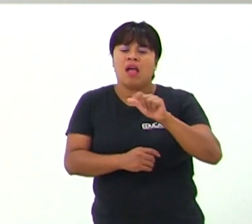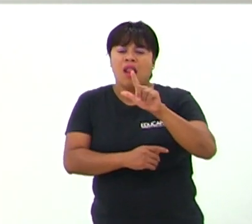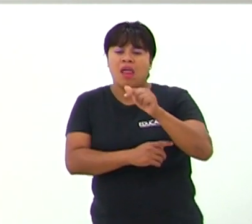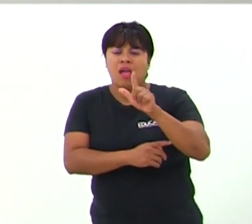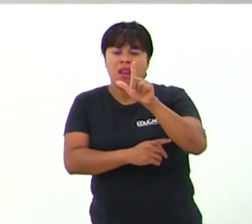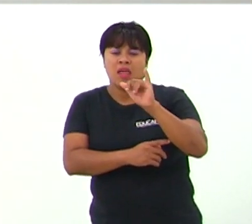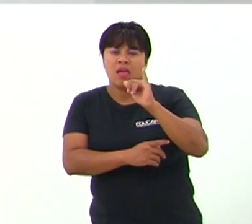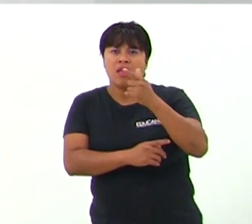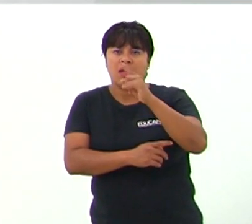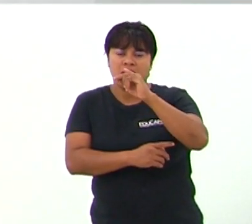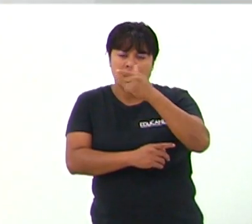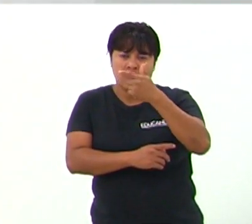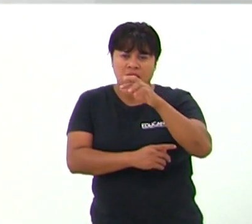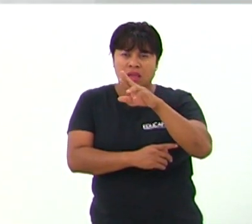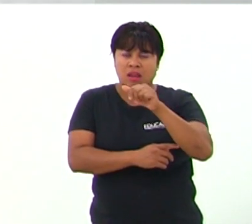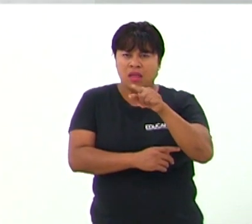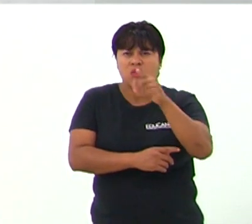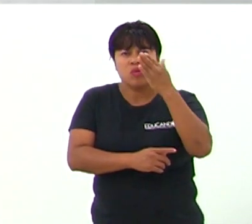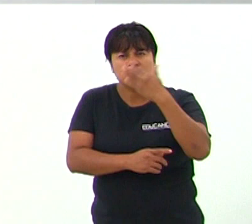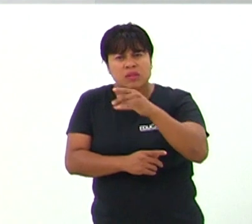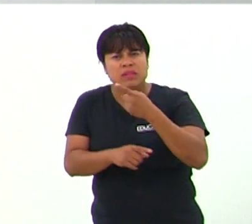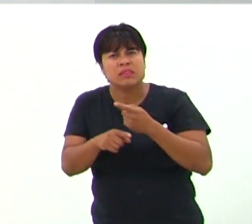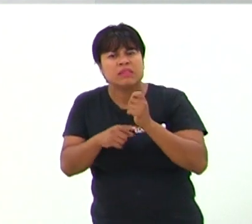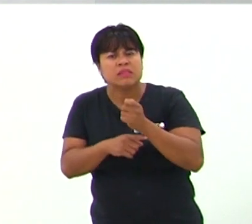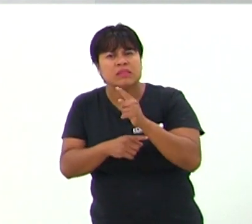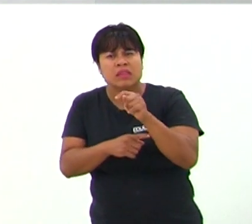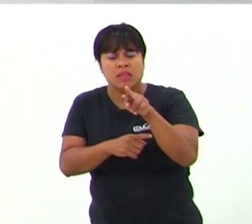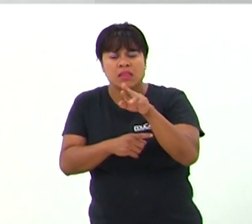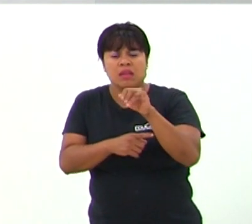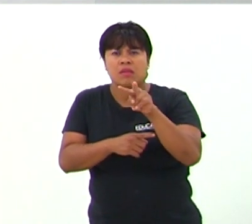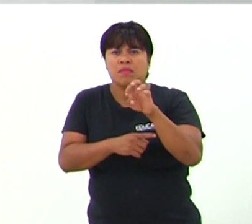ligera. ¿Tú sabes qué significa trivial?